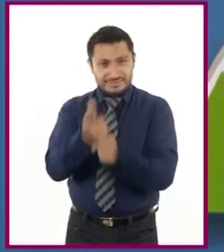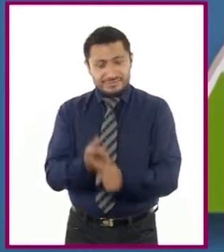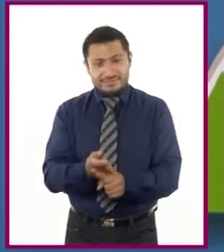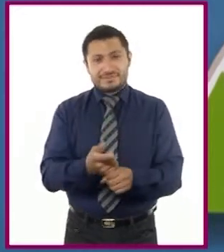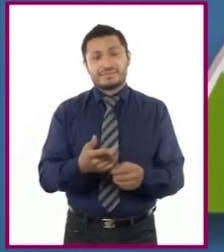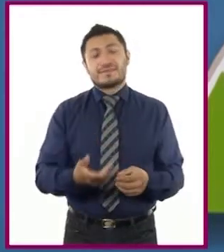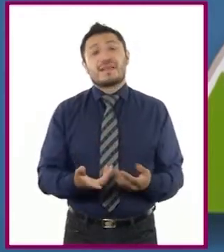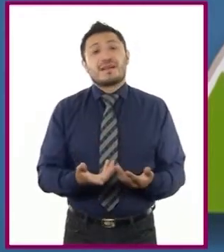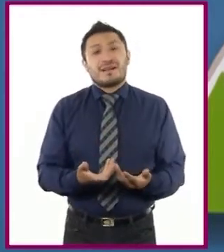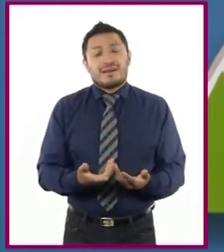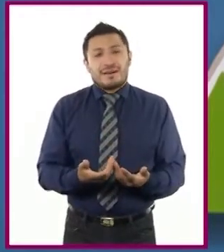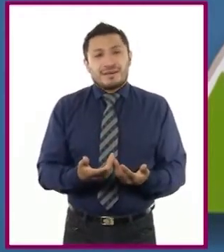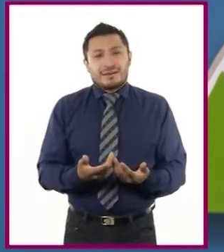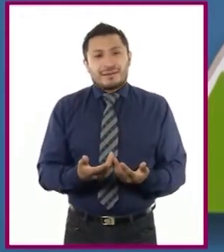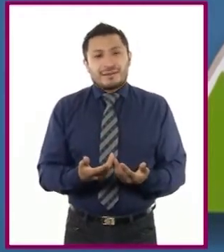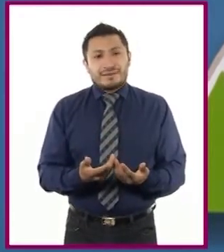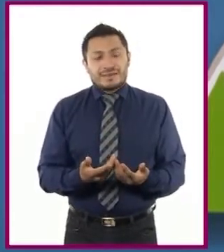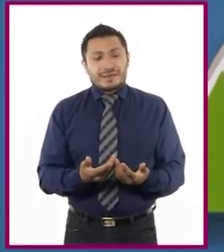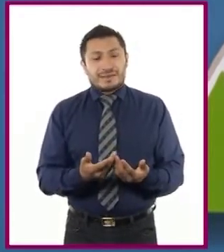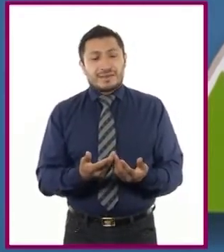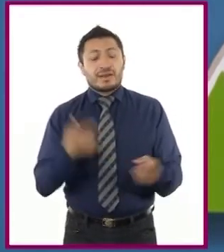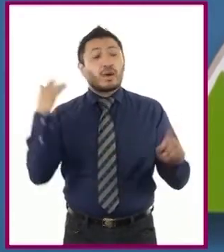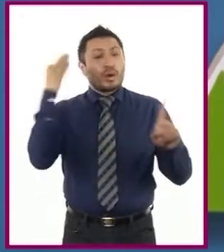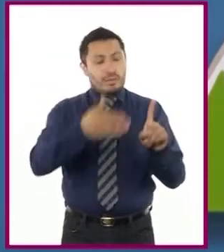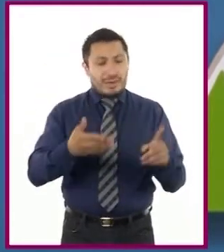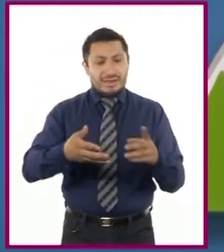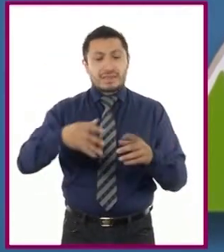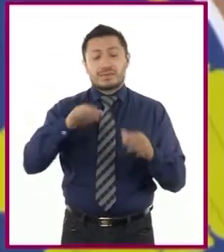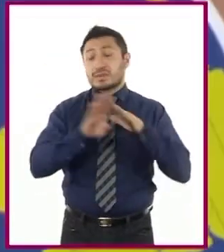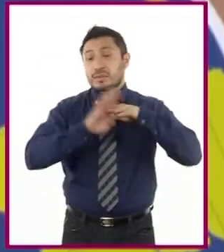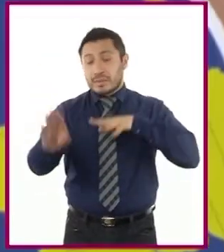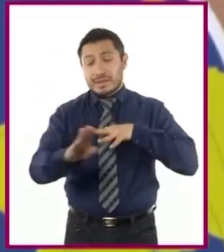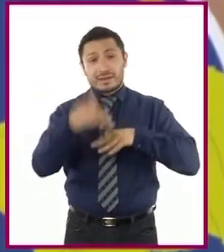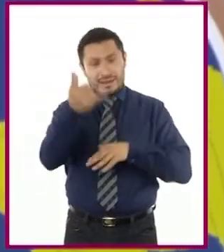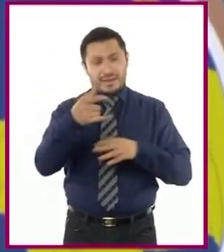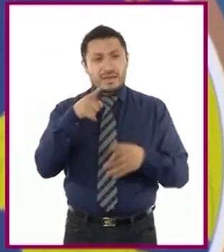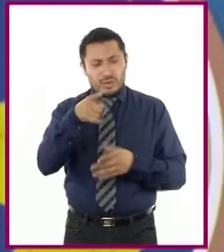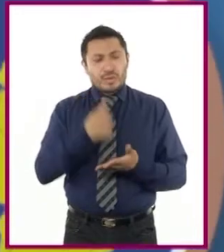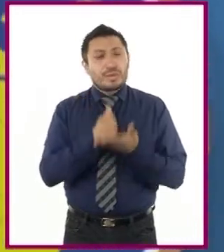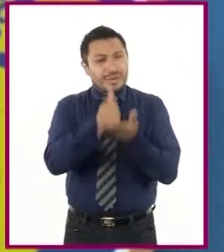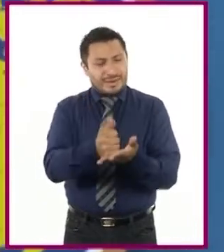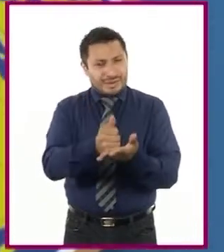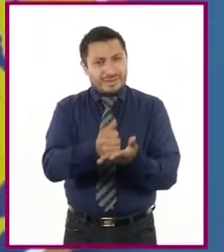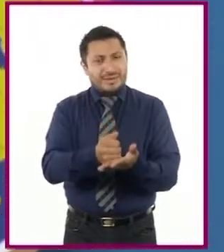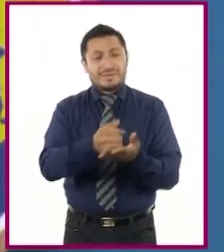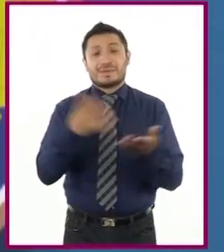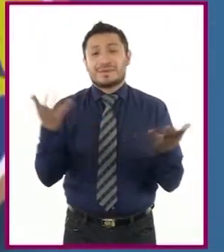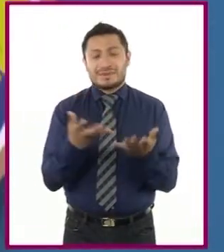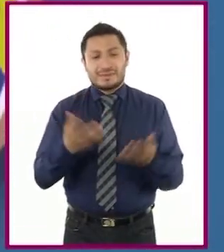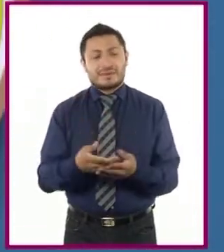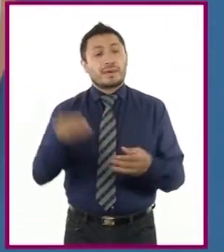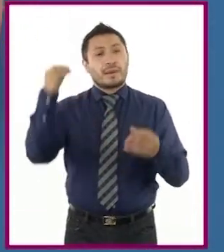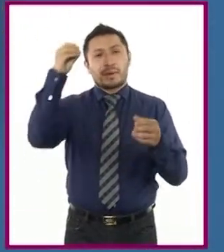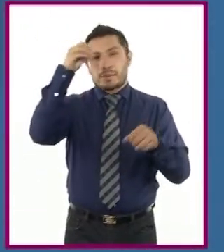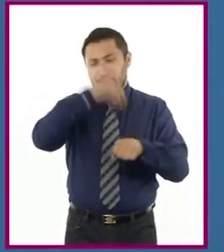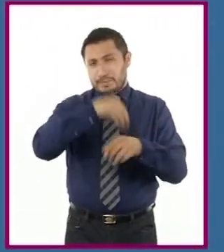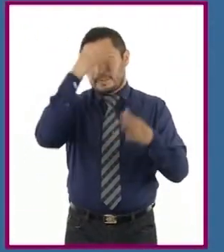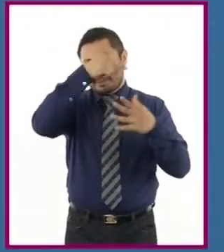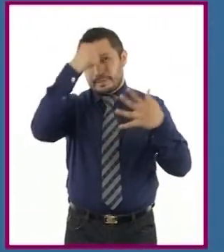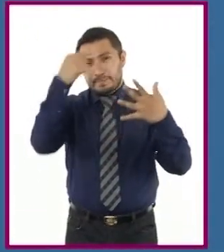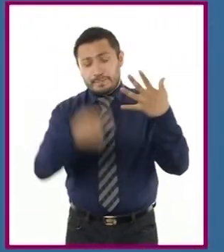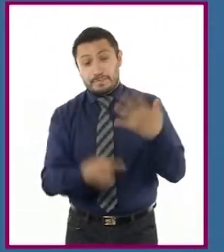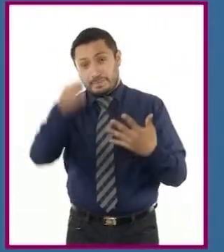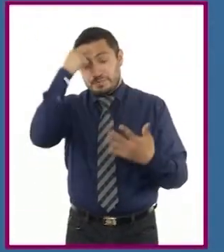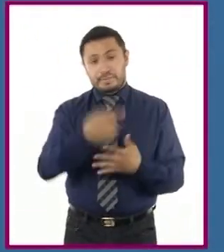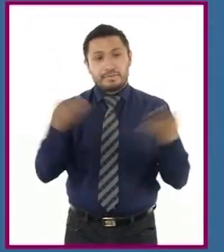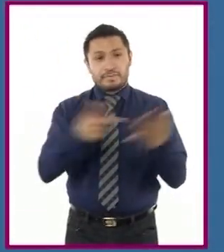locales de la migración y proponer los pasos a seguir para lograrlos. Además, vamos a establecer los pasos referentes a la